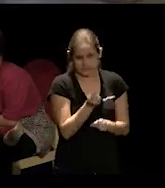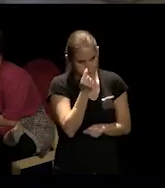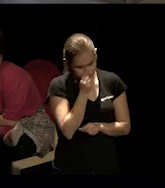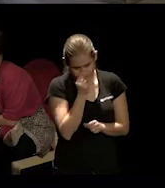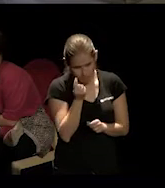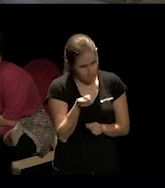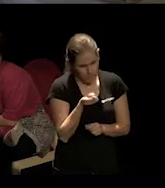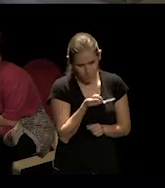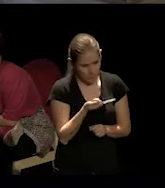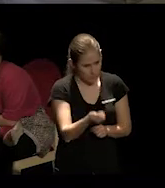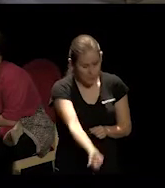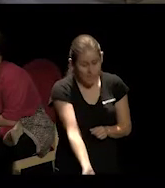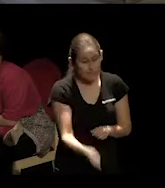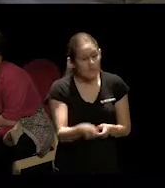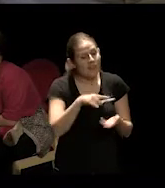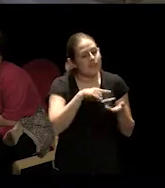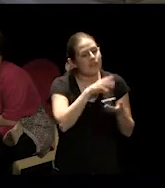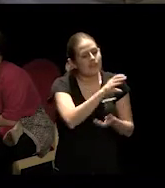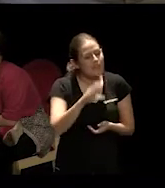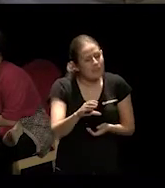disciplina desconocida y